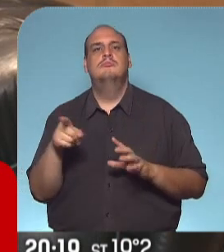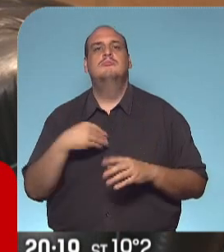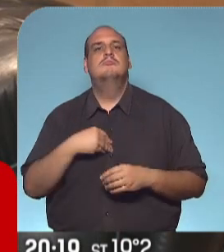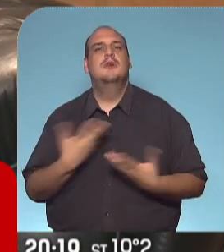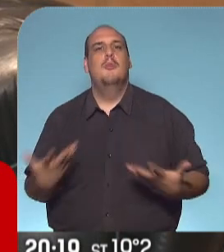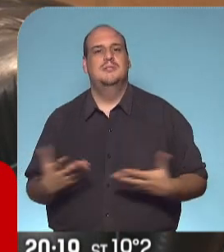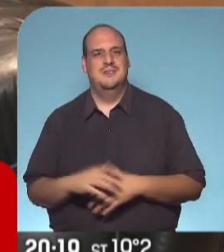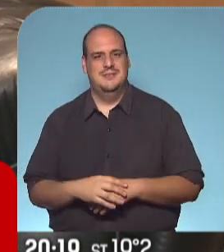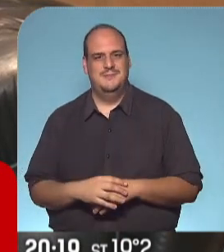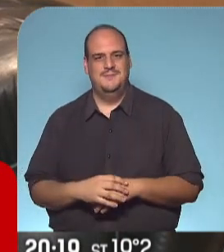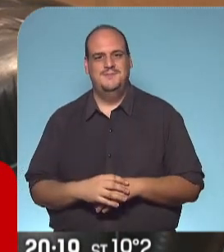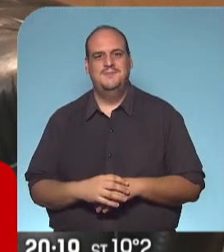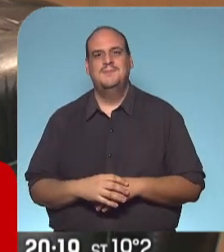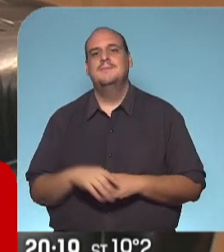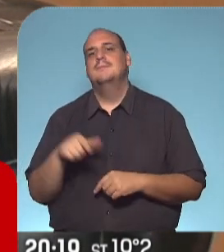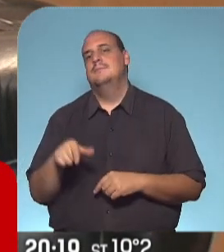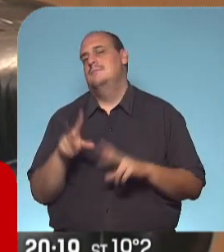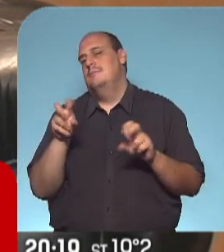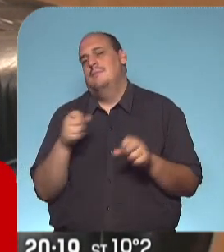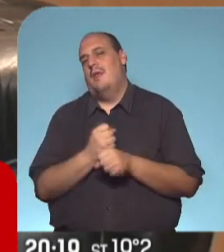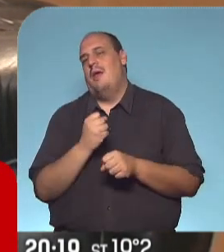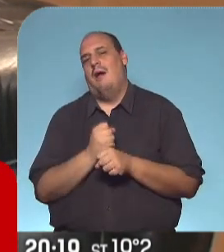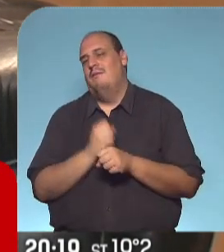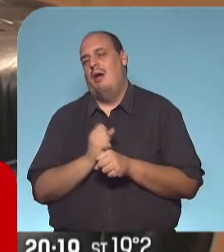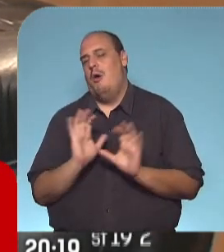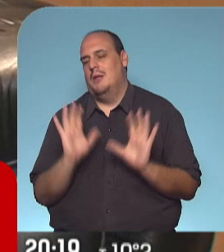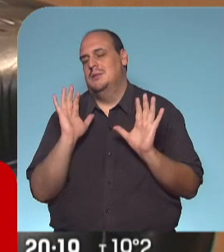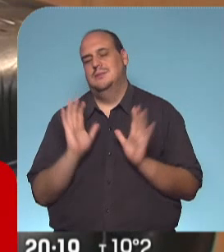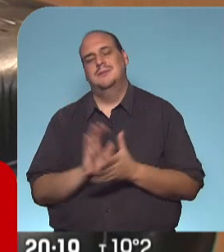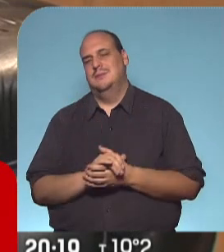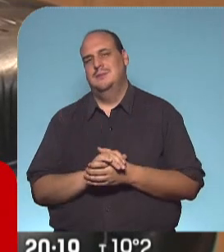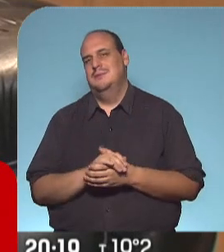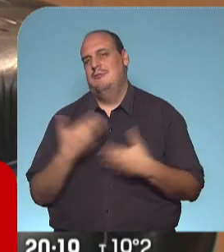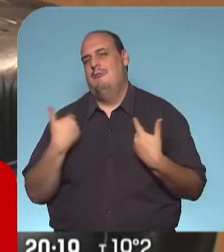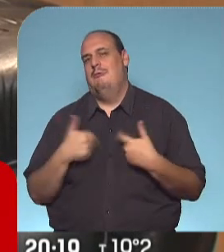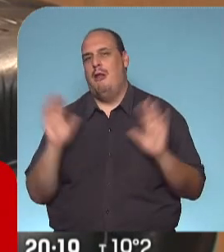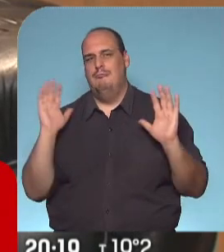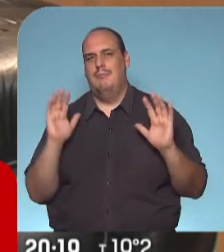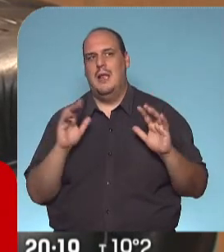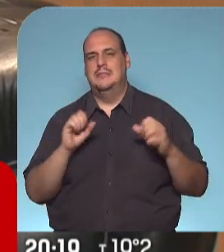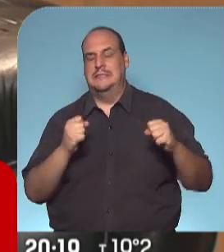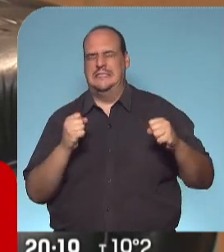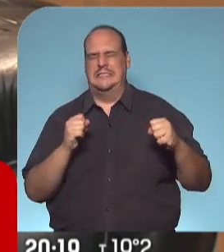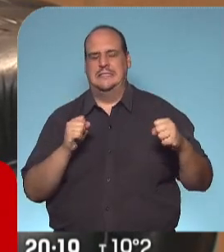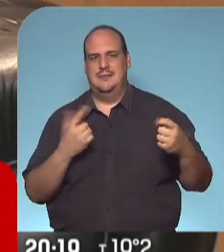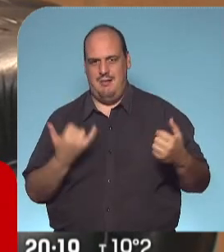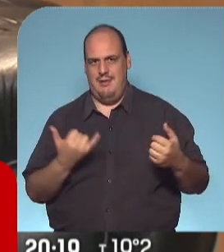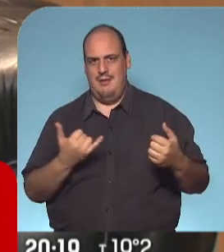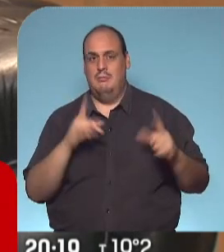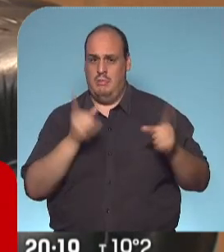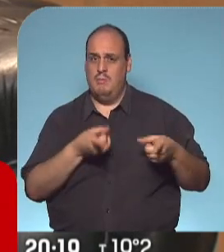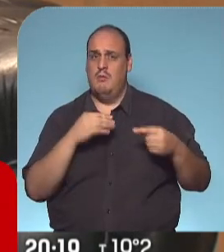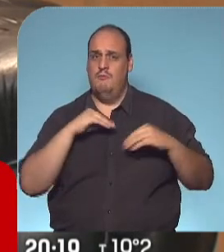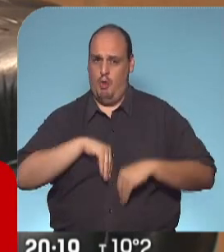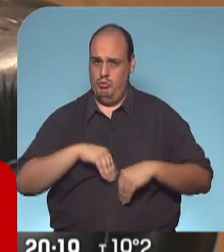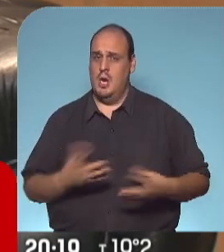a su función? No, esto es parte del proceso, es absolutamente lógico, hay mucha tensión, hay mucha frustración también